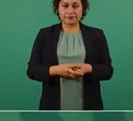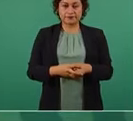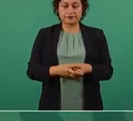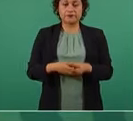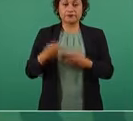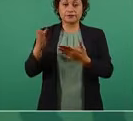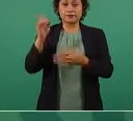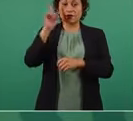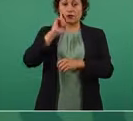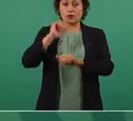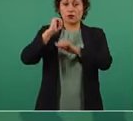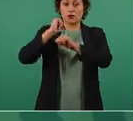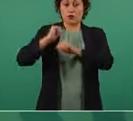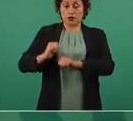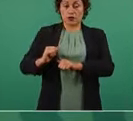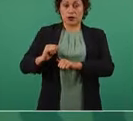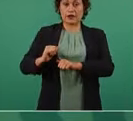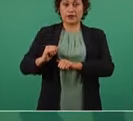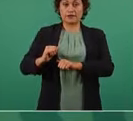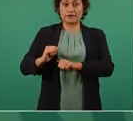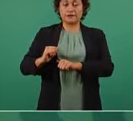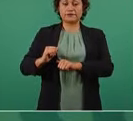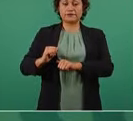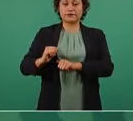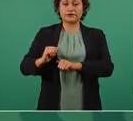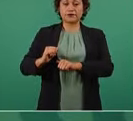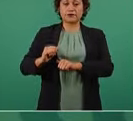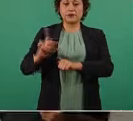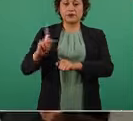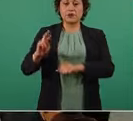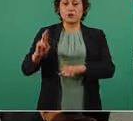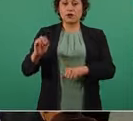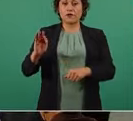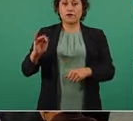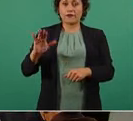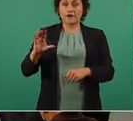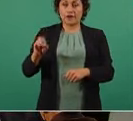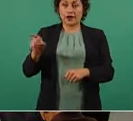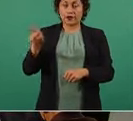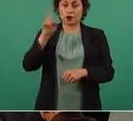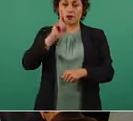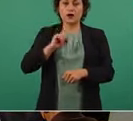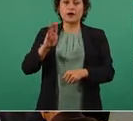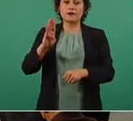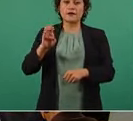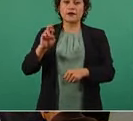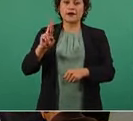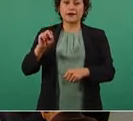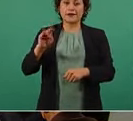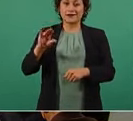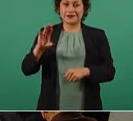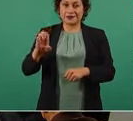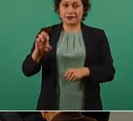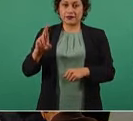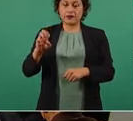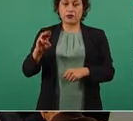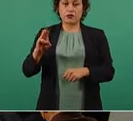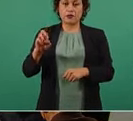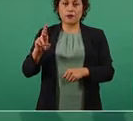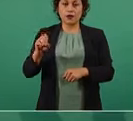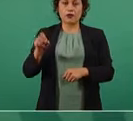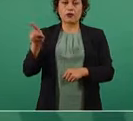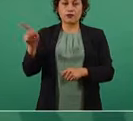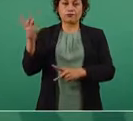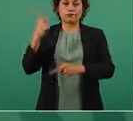encargada del despacho de la Procuraduría Federal del Consumidor, Berenice Romero Domínguez, nos va a dar este